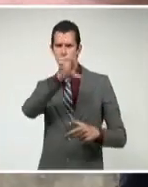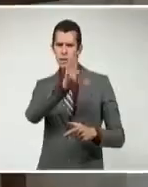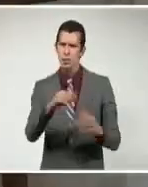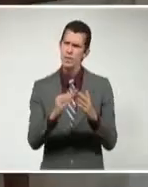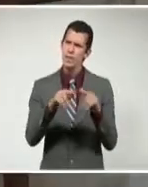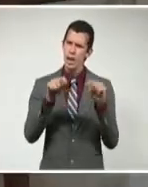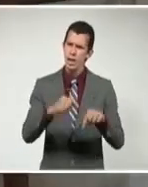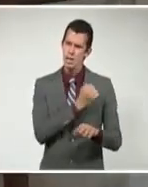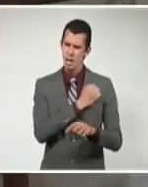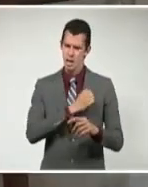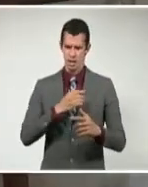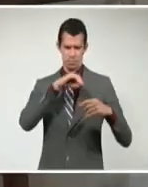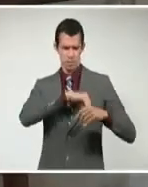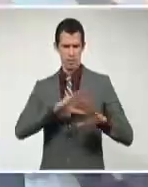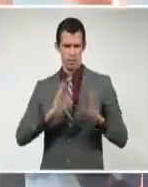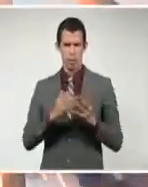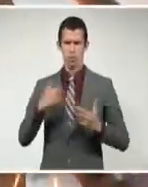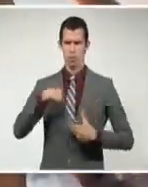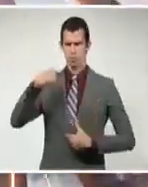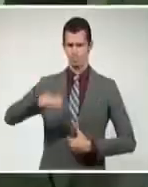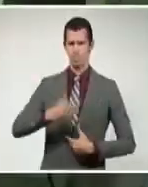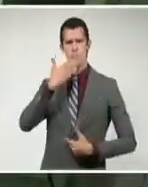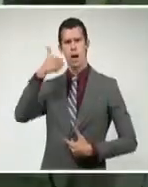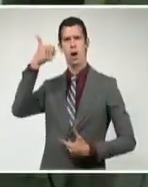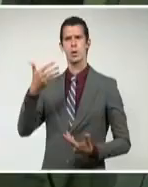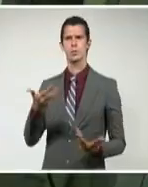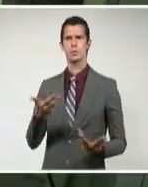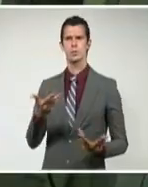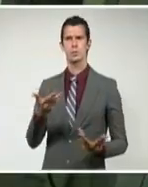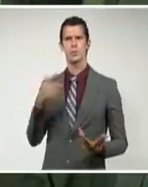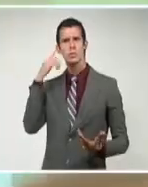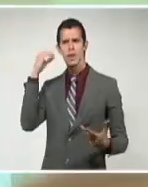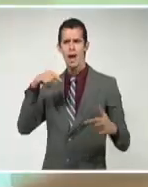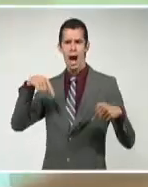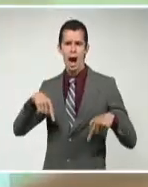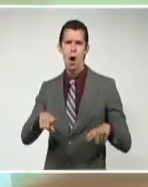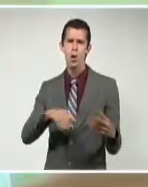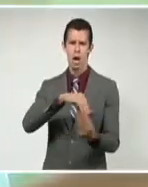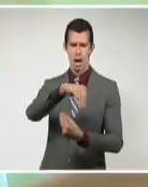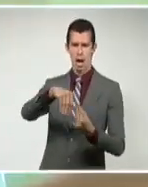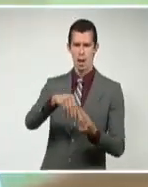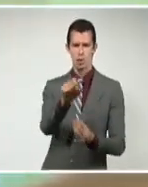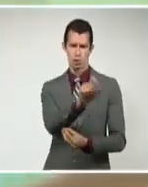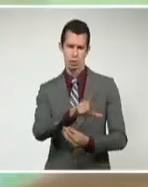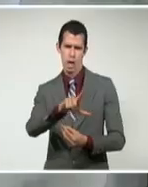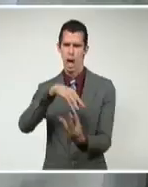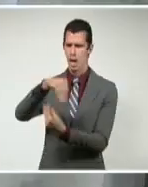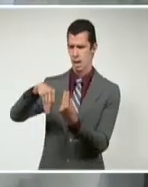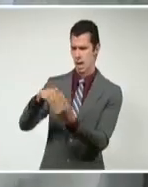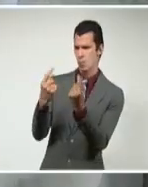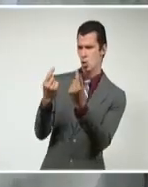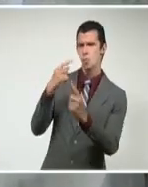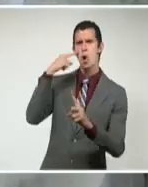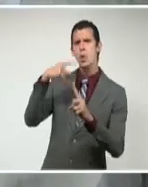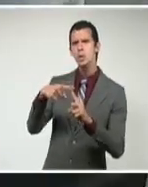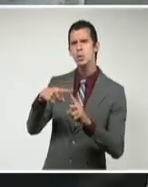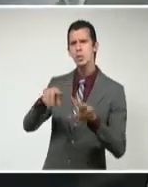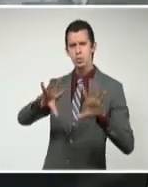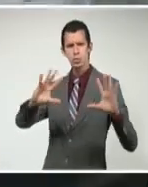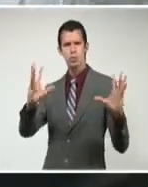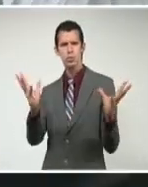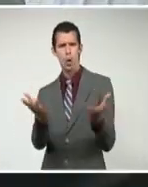hacen a las puertas de otro momento verdaderamente histórico, cuando las generaciones nacidas después de 1959